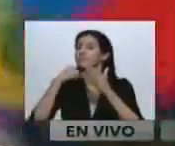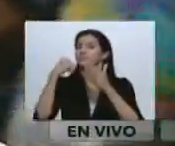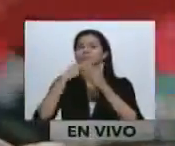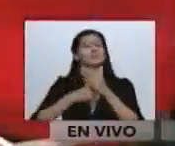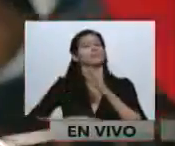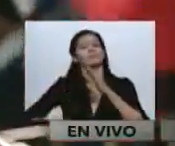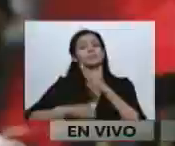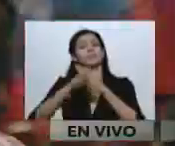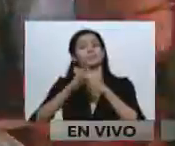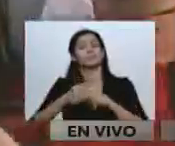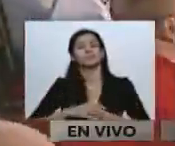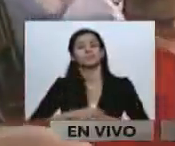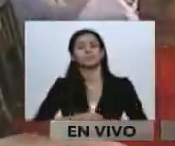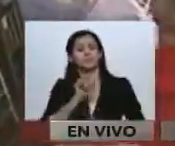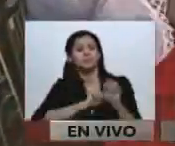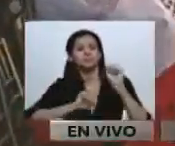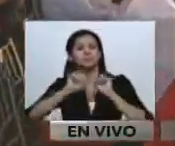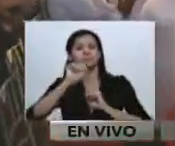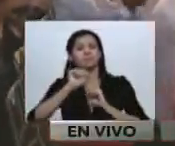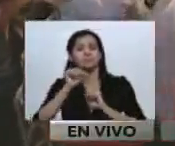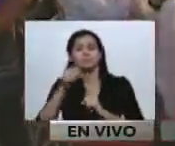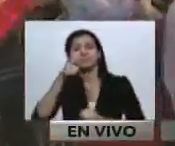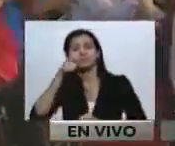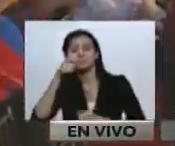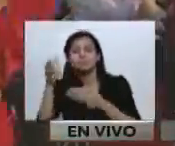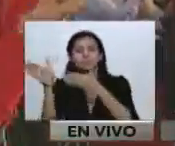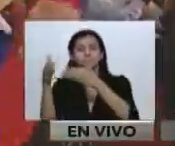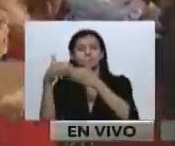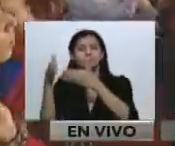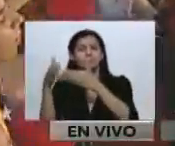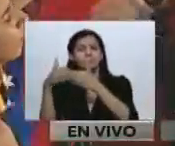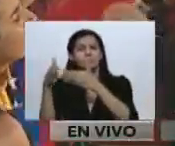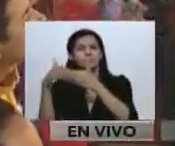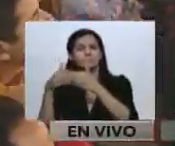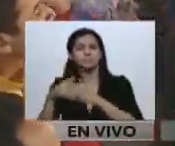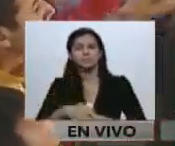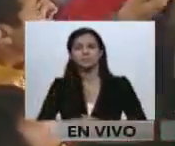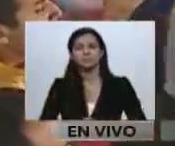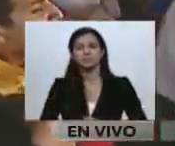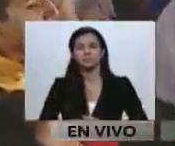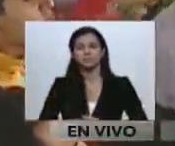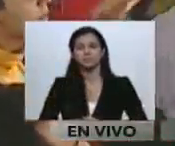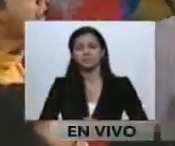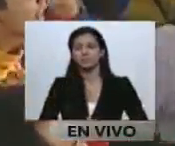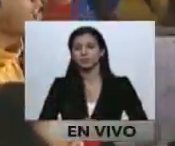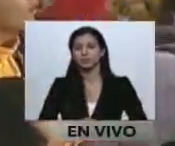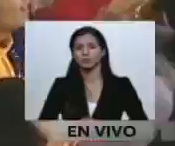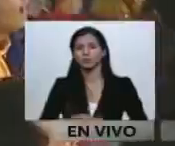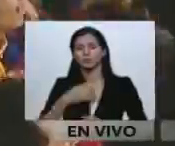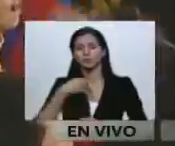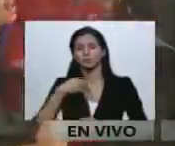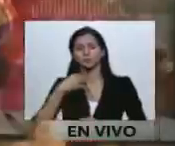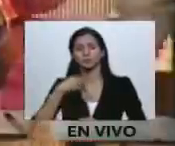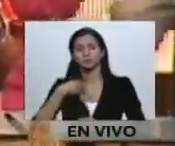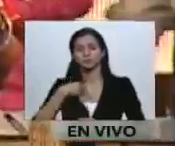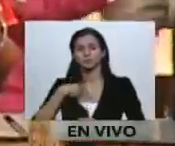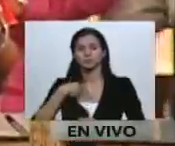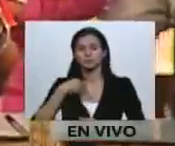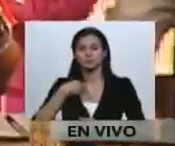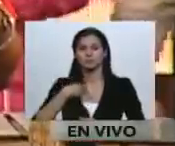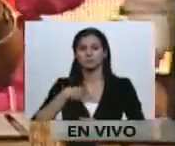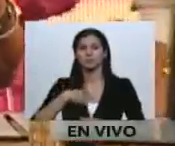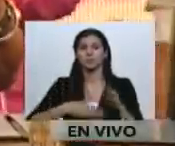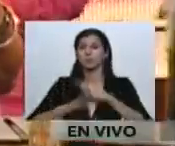a defender la puerta del de valle de Montón. Yo no me quedo en la casa, pues